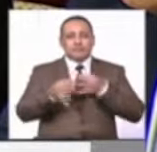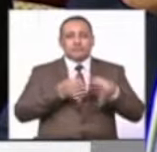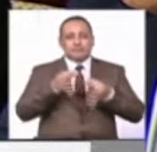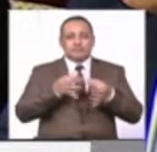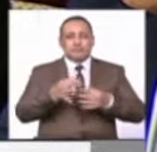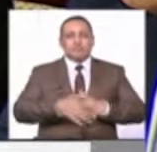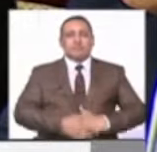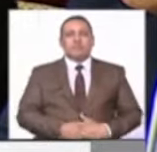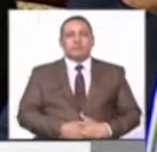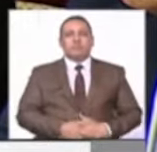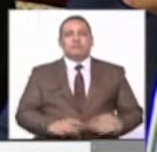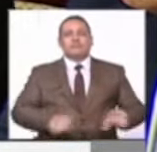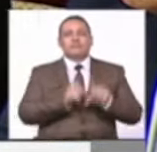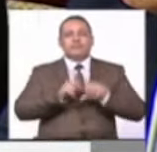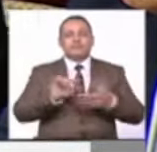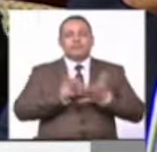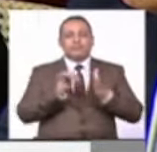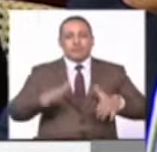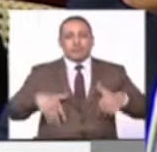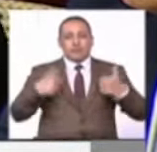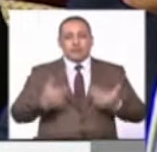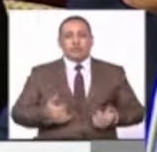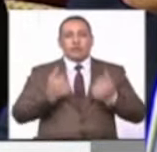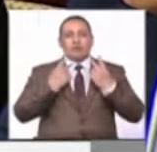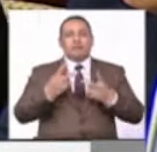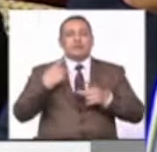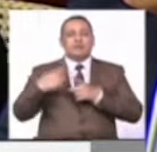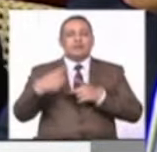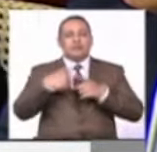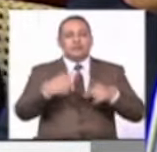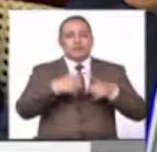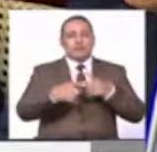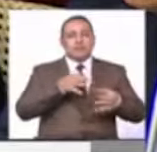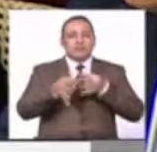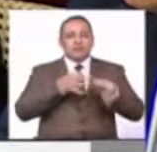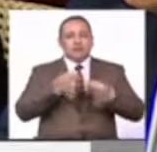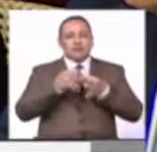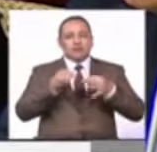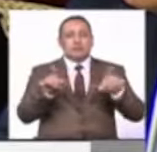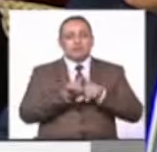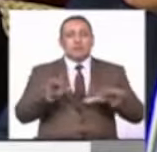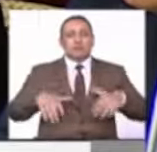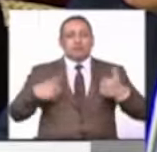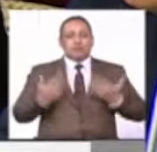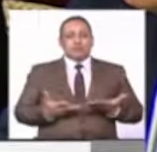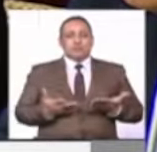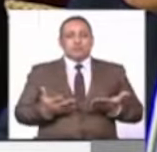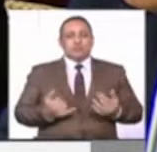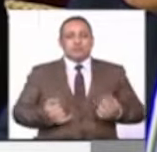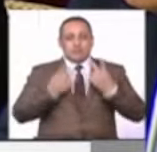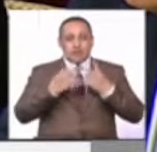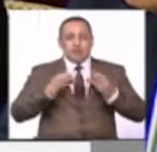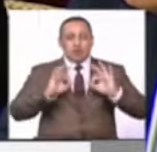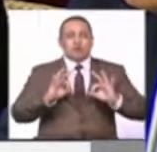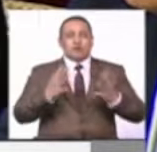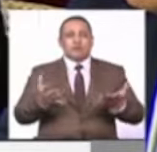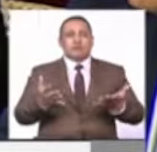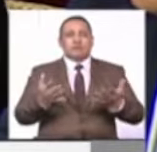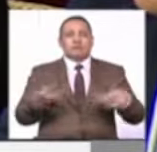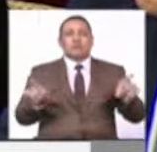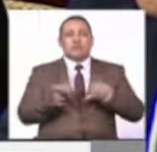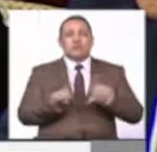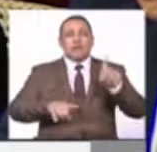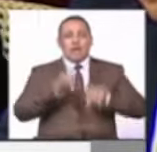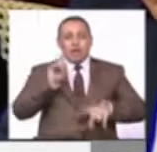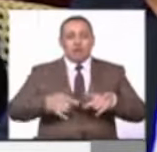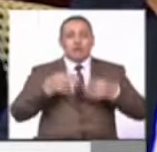interpretativa podemos encontrar pues diferentes interpretaciones posibles Eso es correcto unas